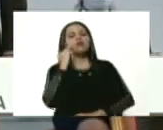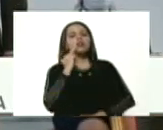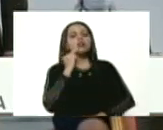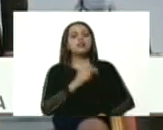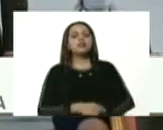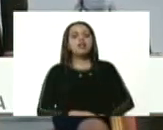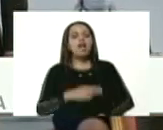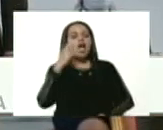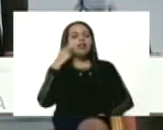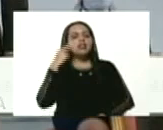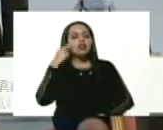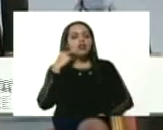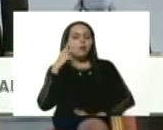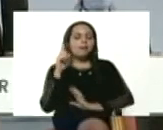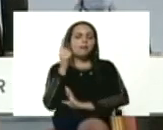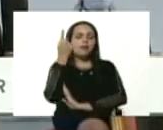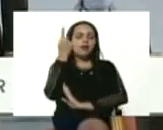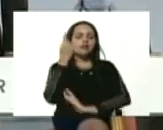Negro Primero,